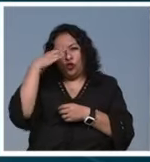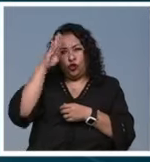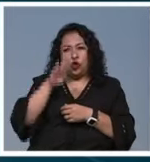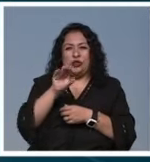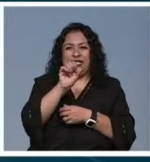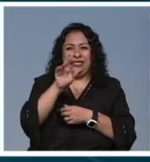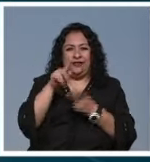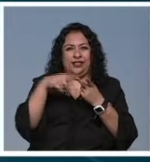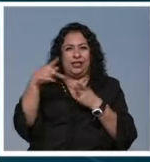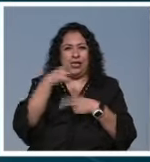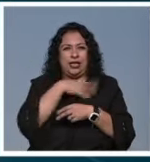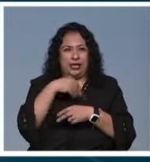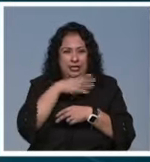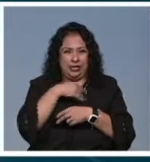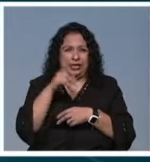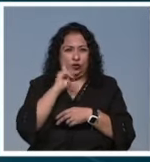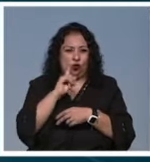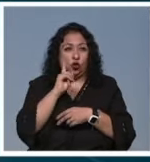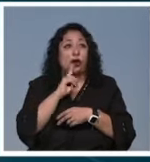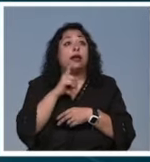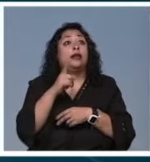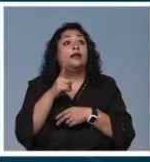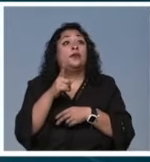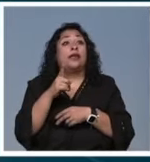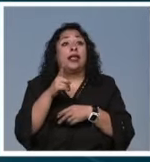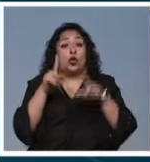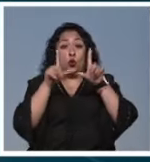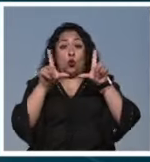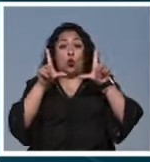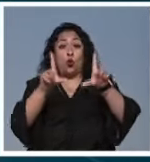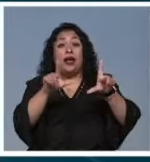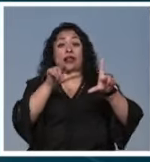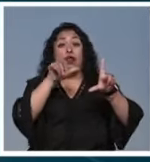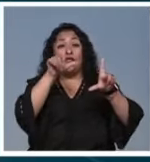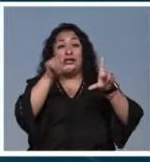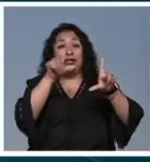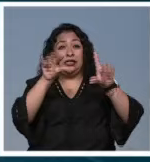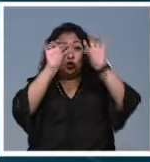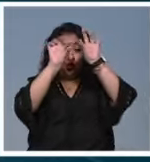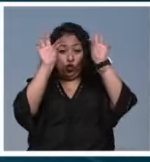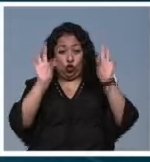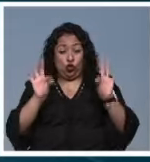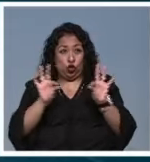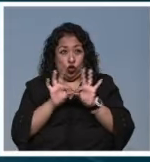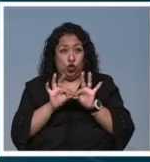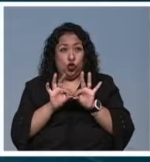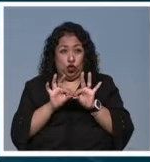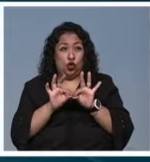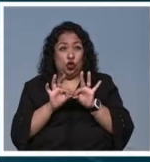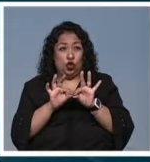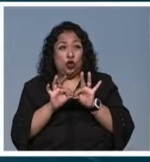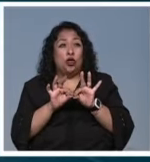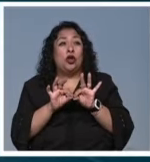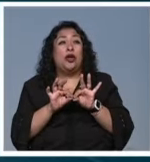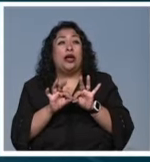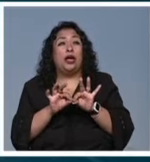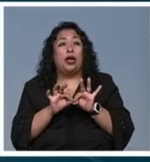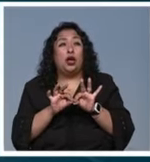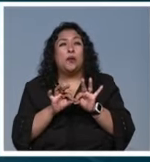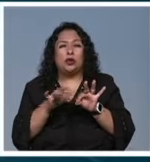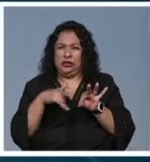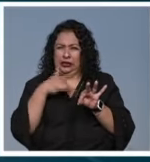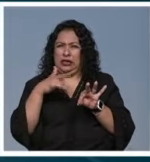sus hijas. Tener el cuadro de 16 con las marcas a los lados del despulido y que